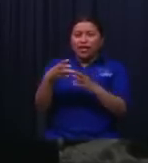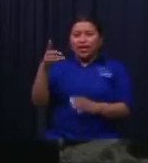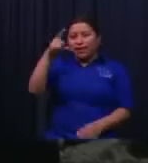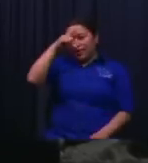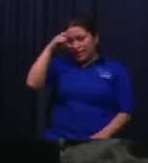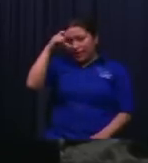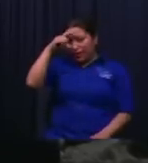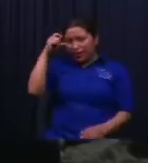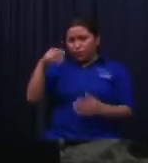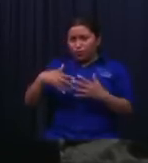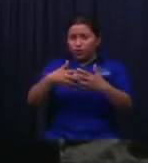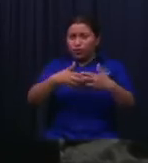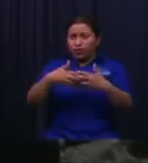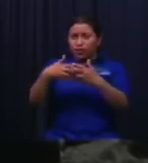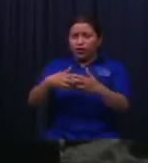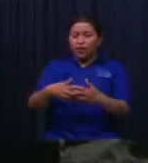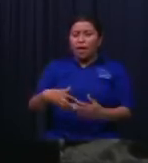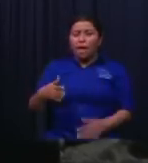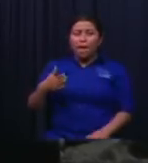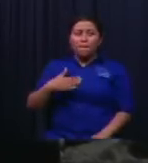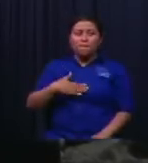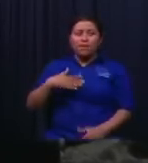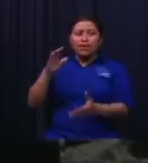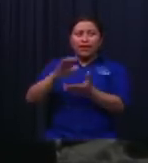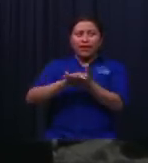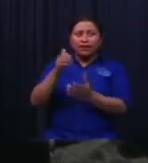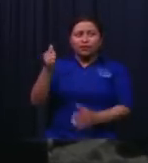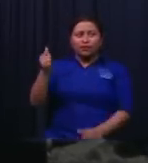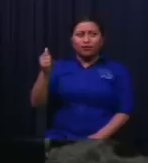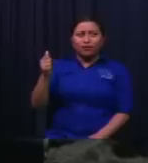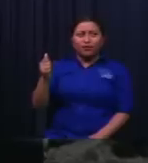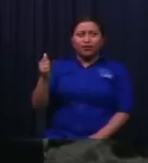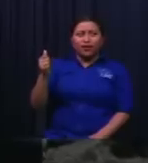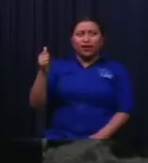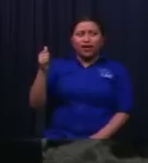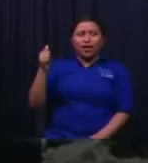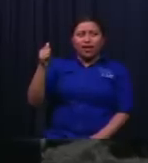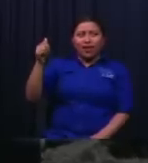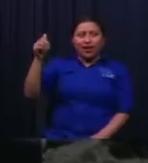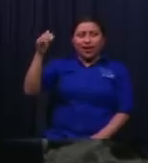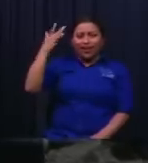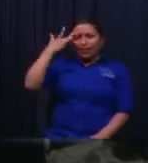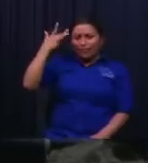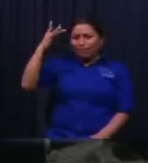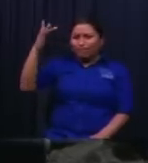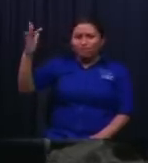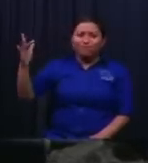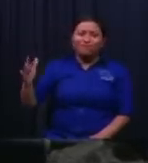que... Y se lo digo porque no está aquí. Y le dije que no fuera a escuchar el mensaje.